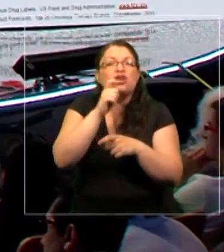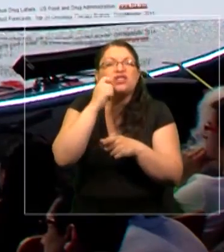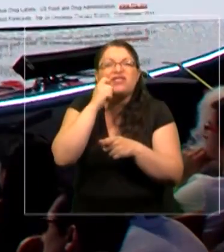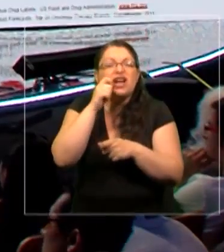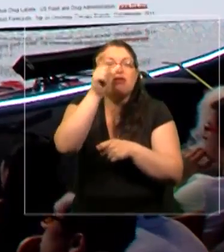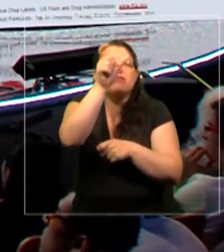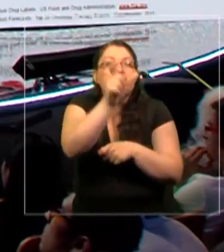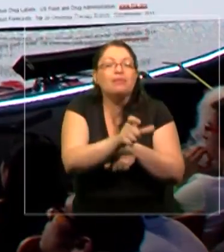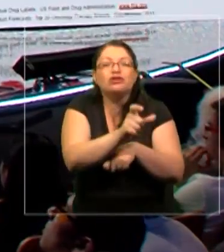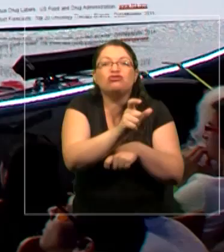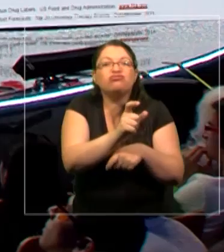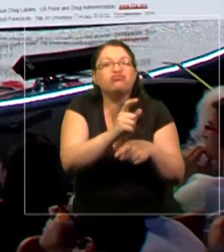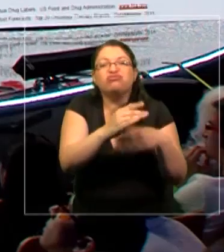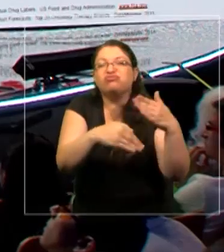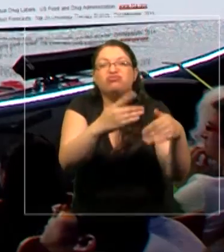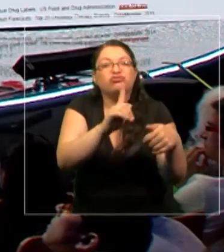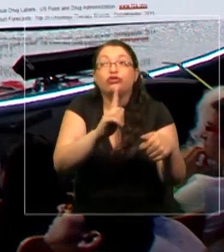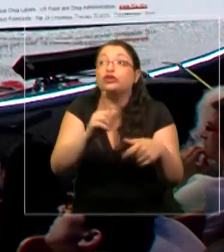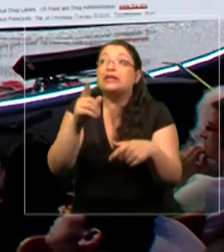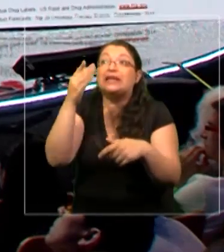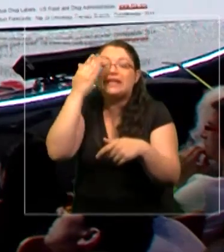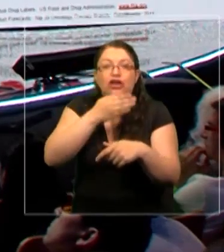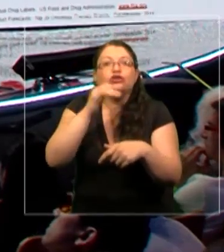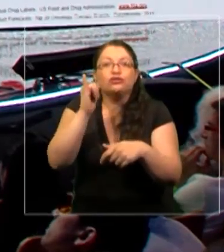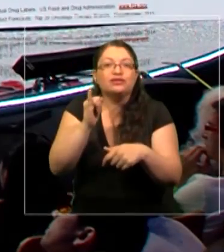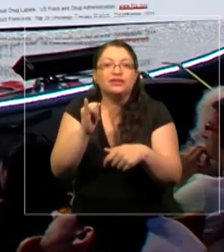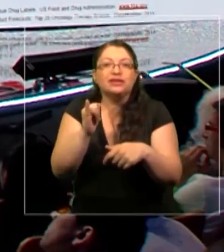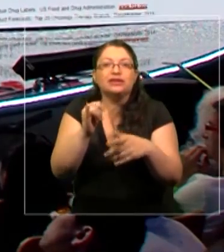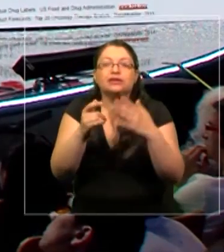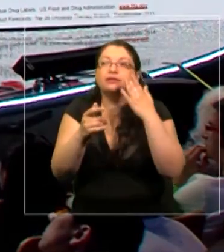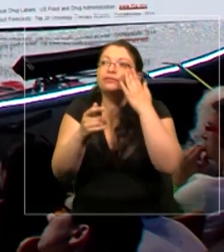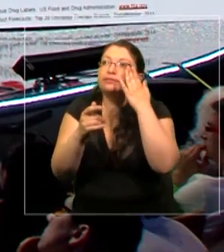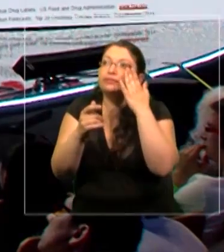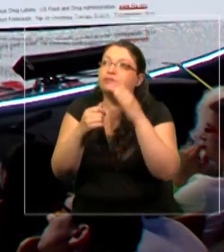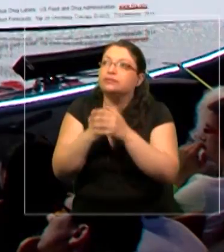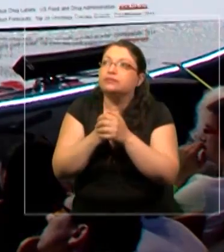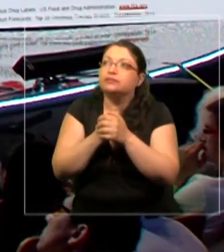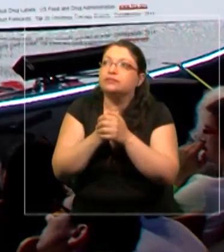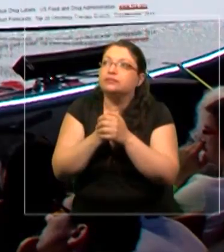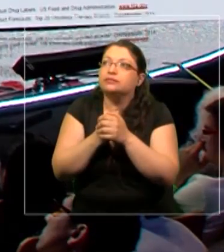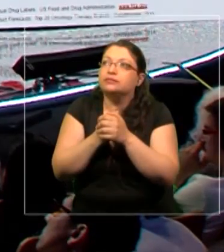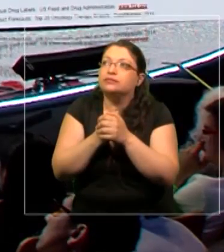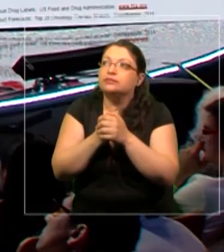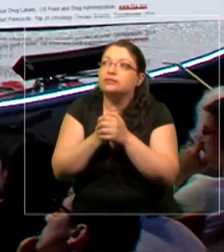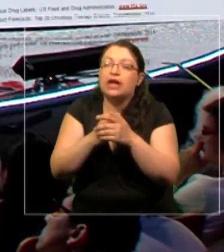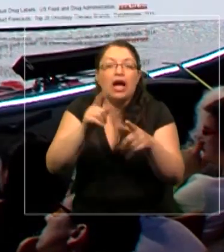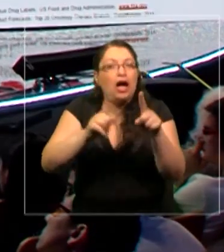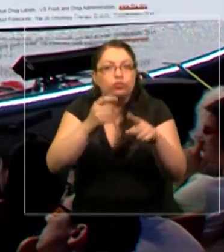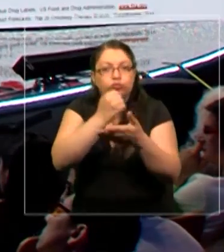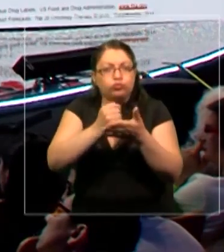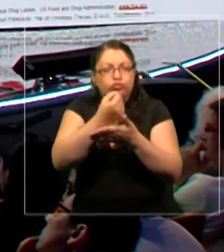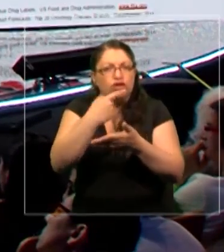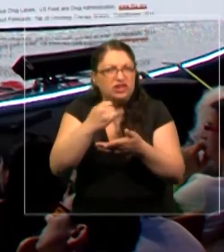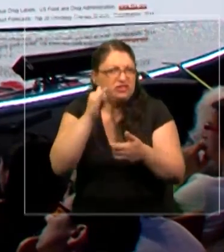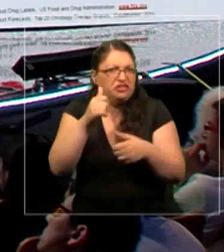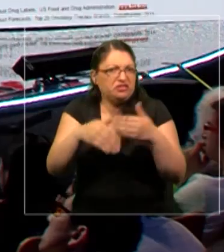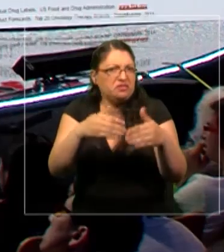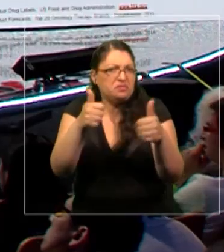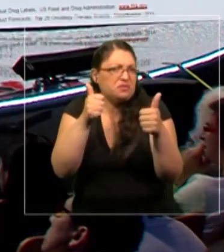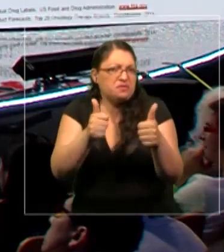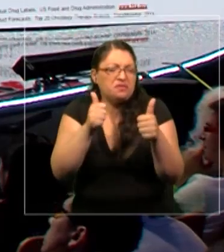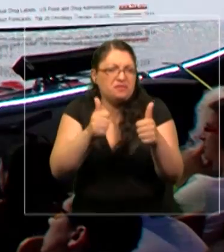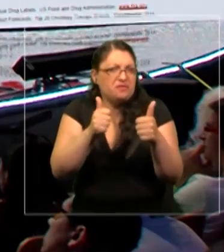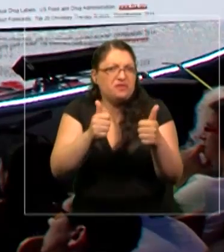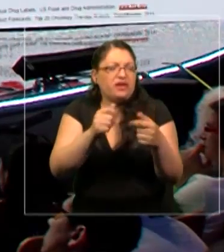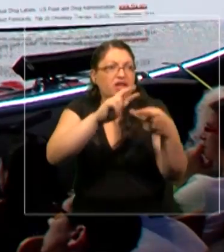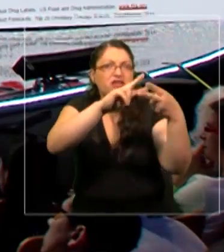tienen respuesta y en negro los responsivos. Algunos de estos fármacos eran exclusivamente bastante bien en el trabajo de la mutación.